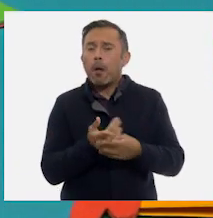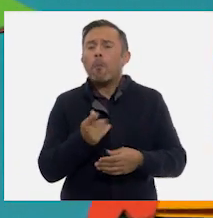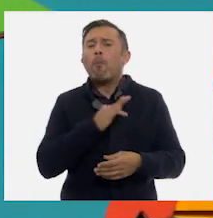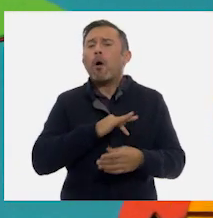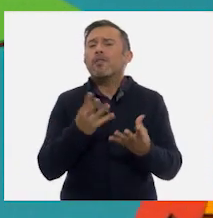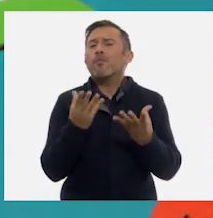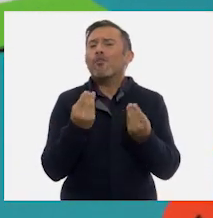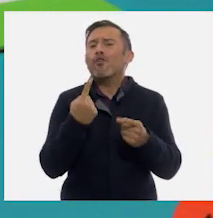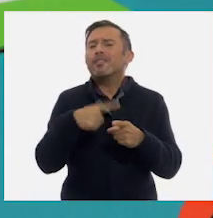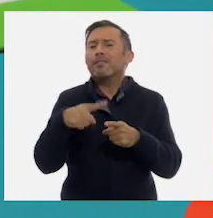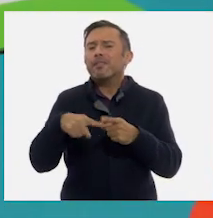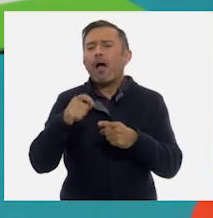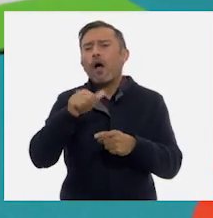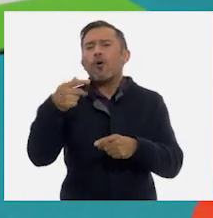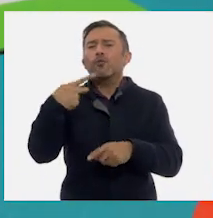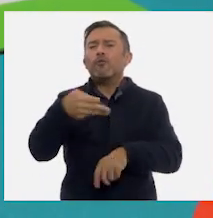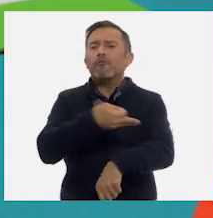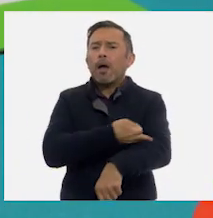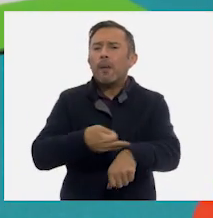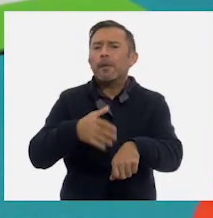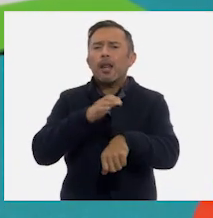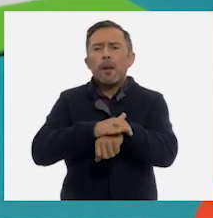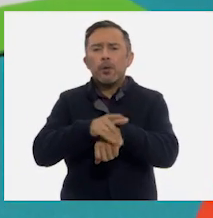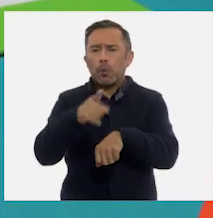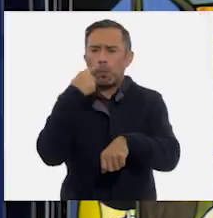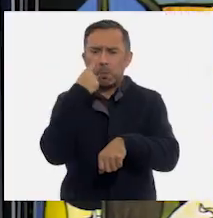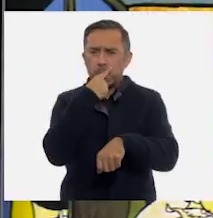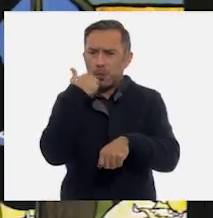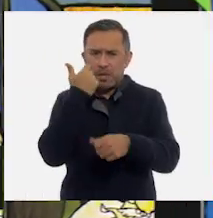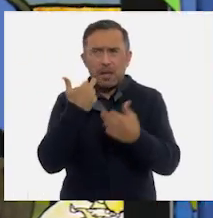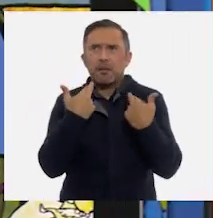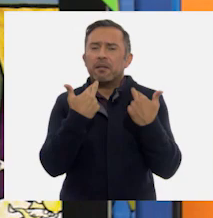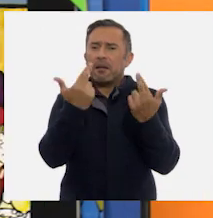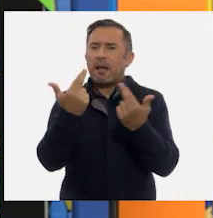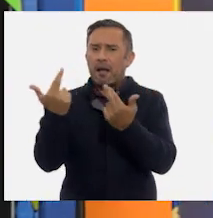familia, amigos o a quien quieras.